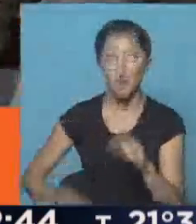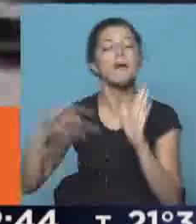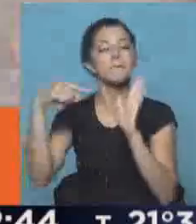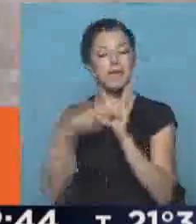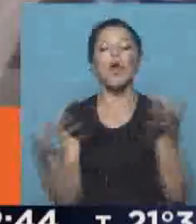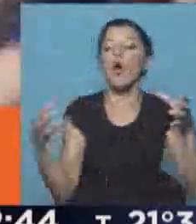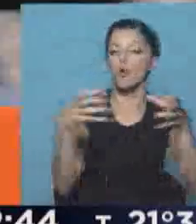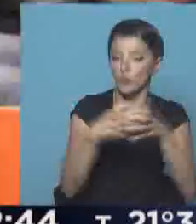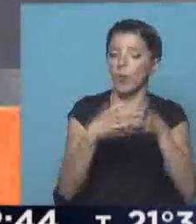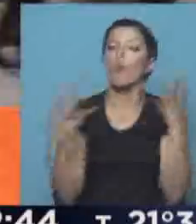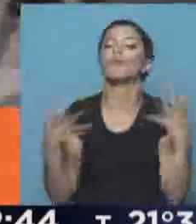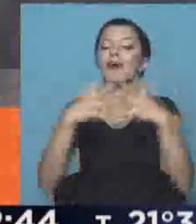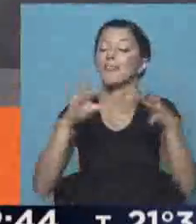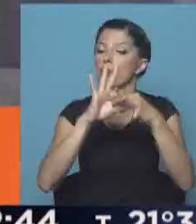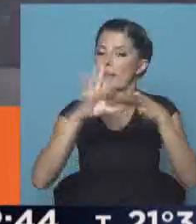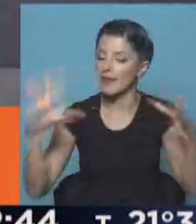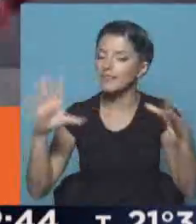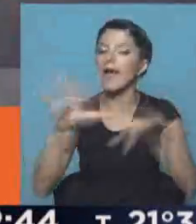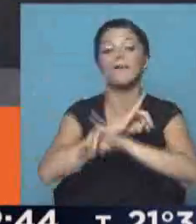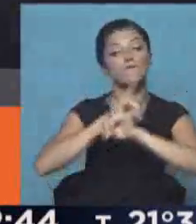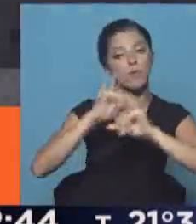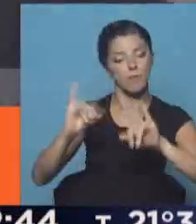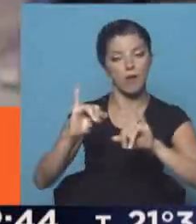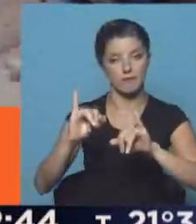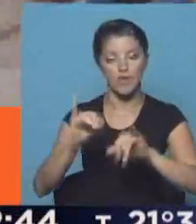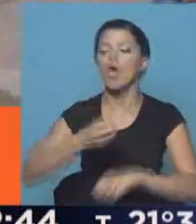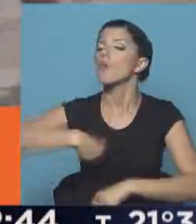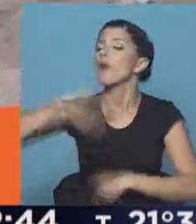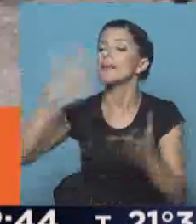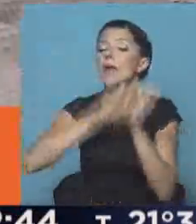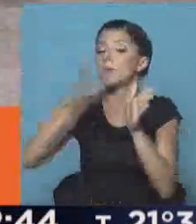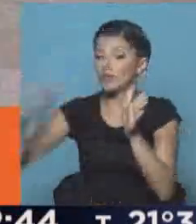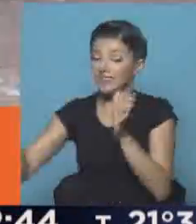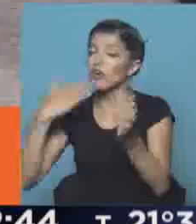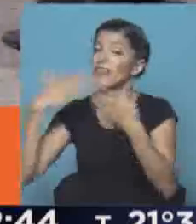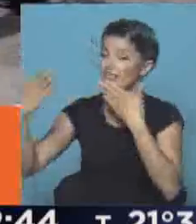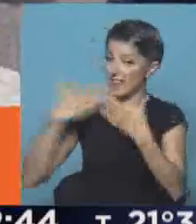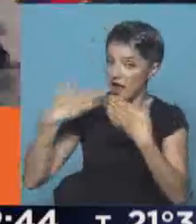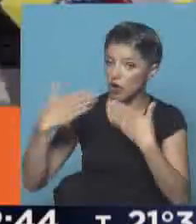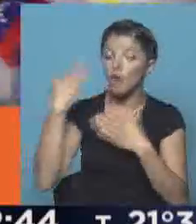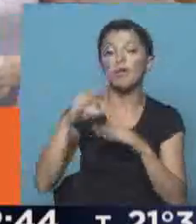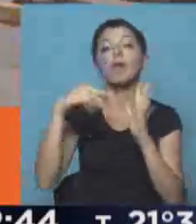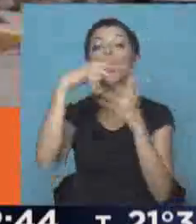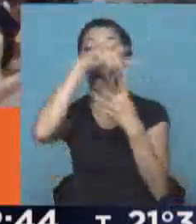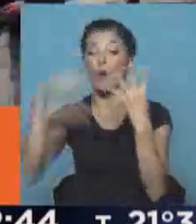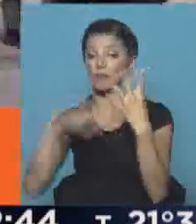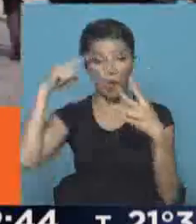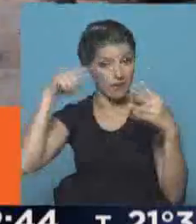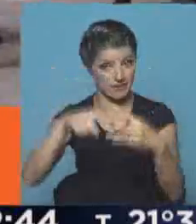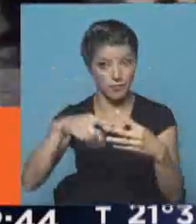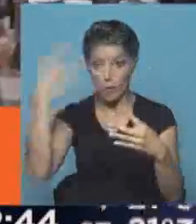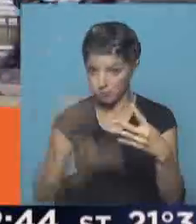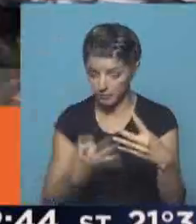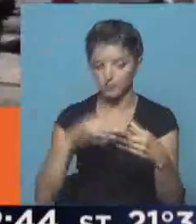Unidad Democrática emitió un comunicado en el que demanda que cualquier proceso de diálogo cumpla con 4 objetivos